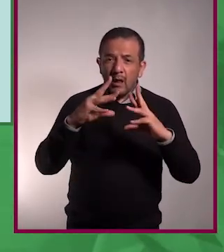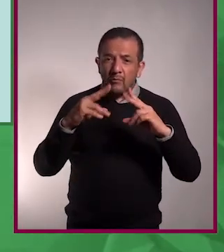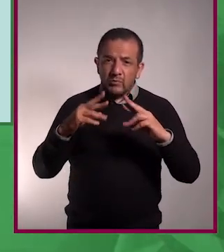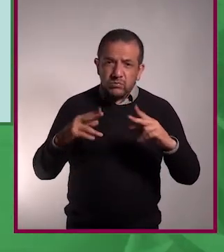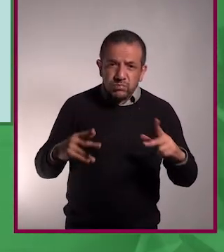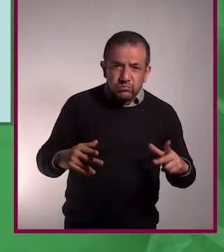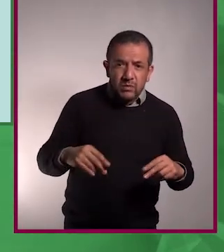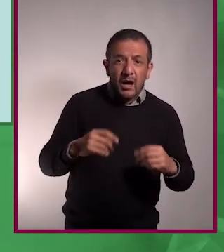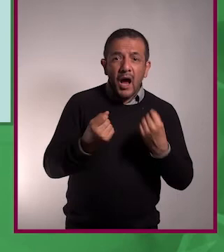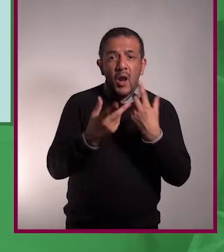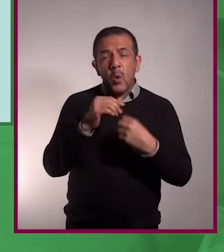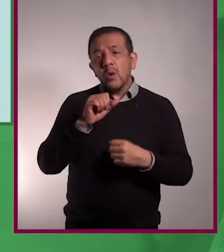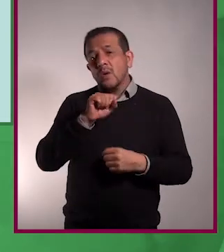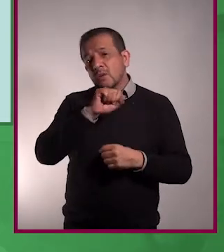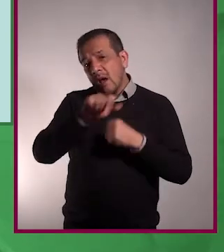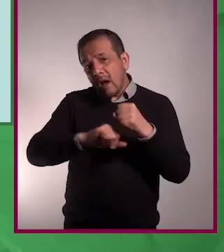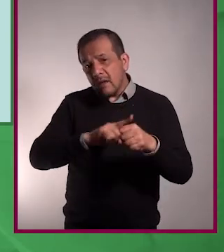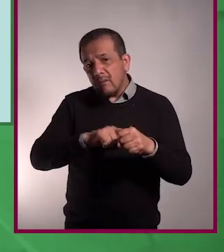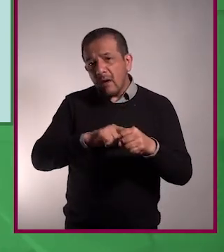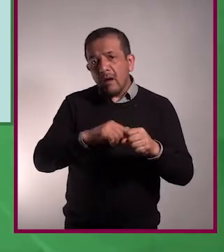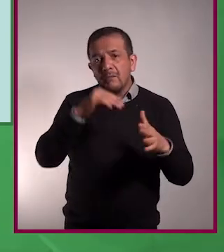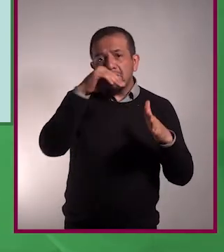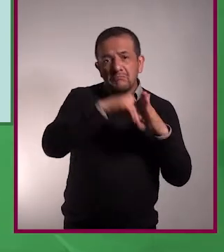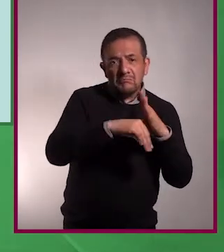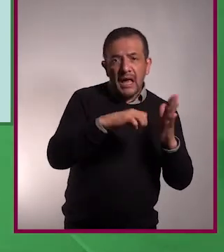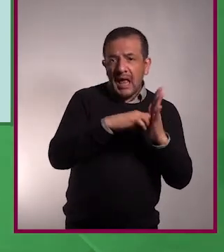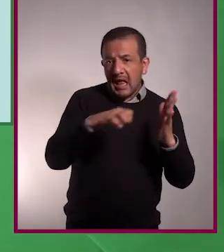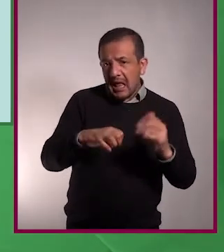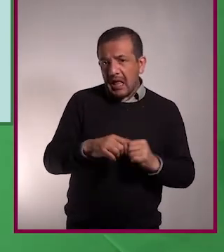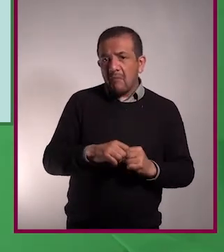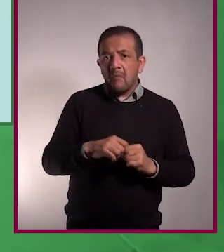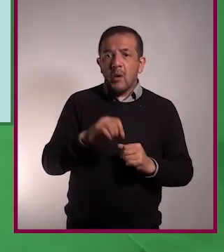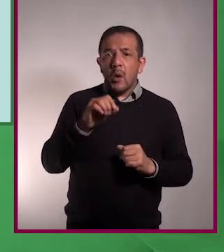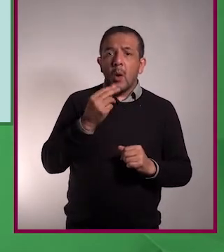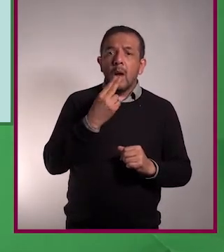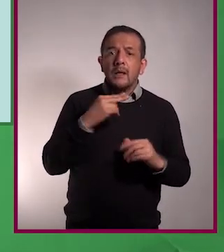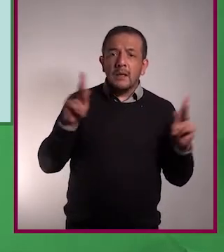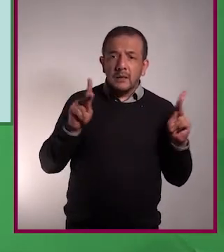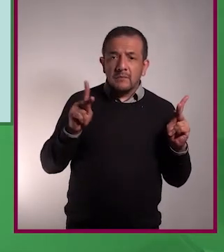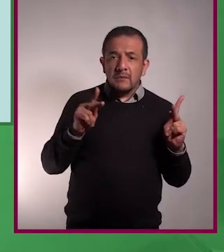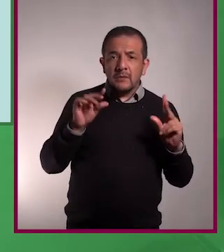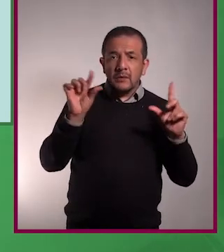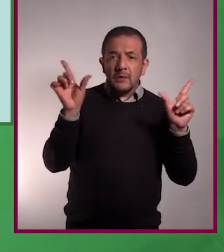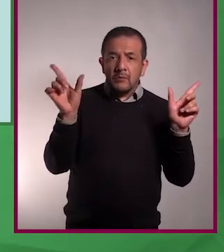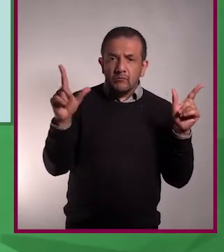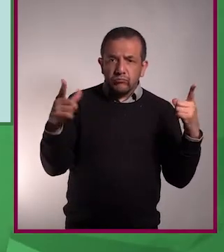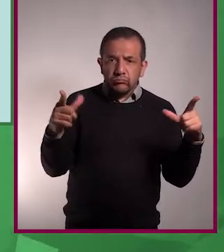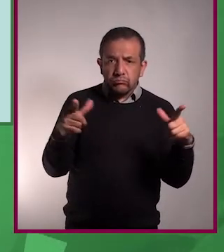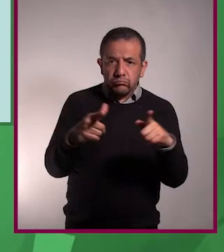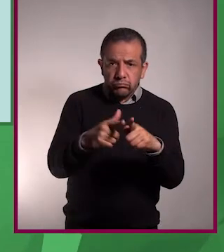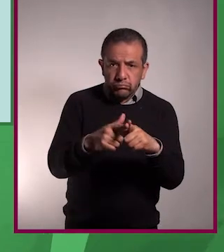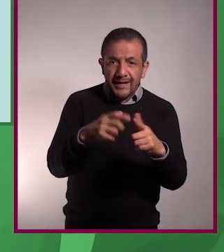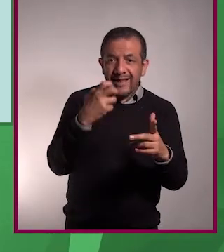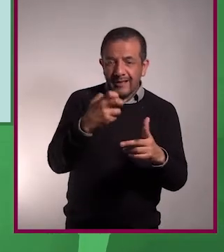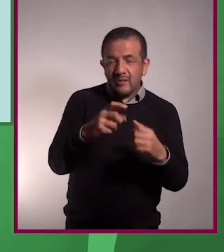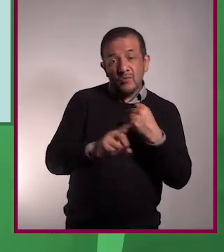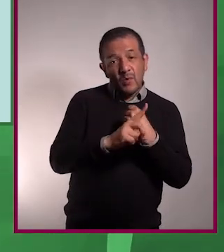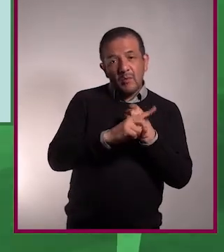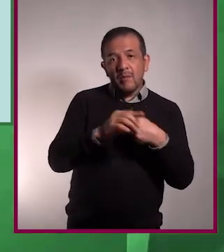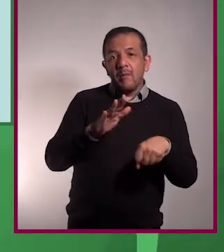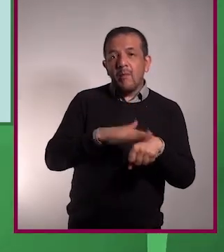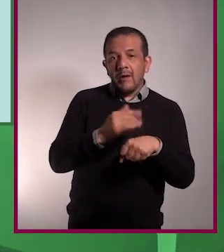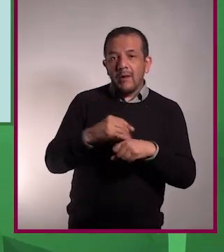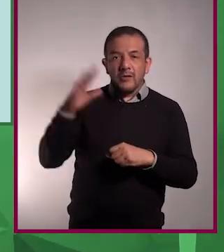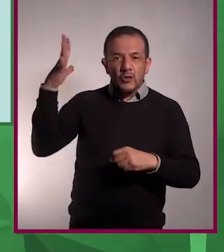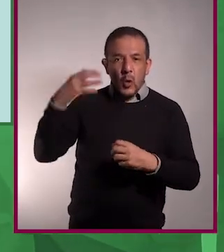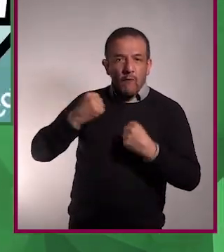y numerosas plantas y animales están en vía de extinción, como las abejas. Estos problemas se intensifican con el cambio